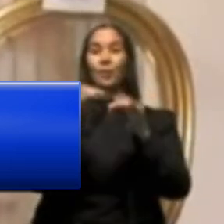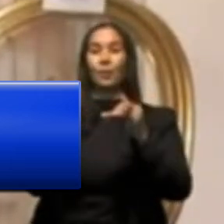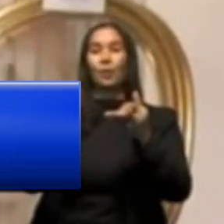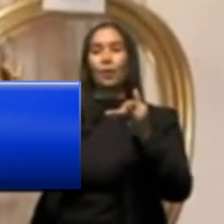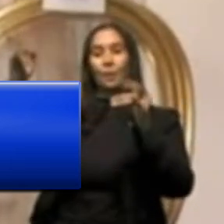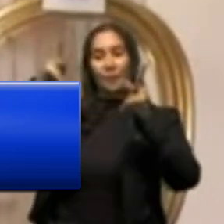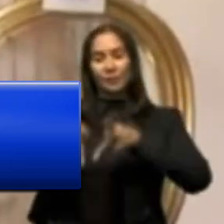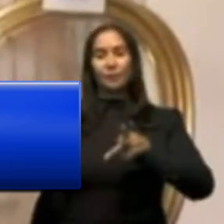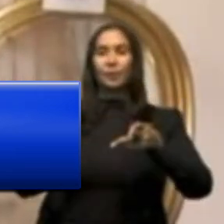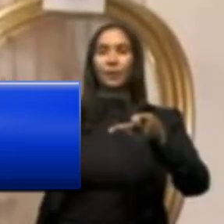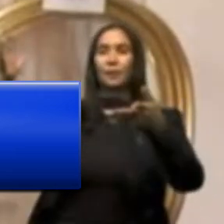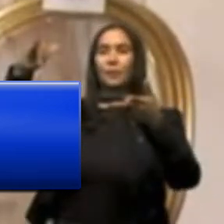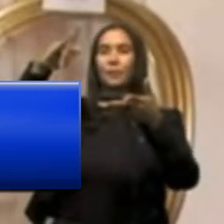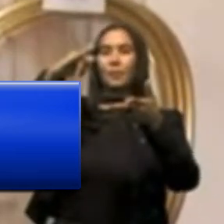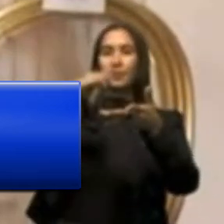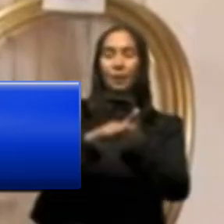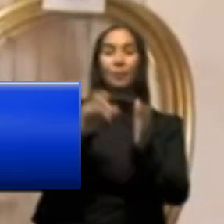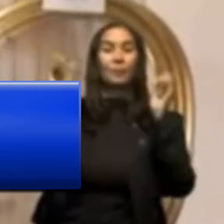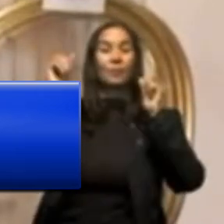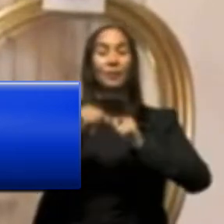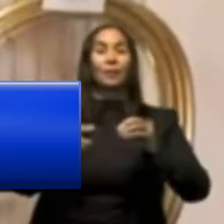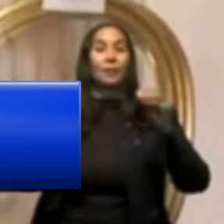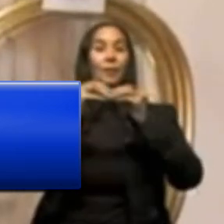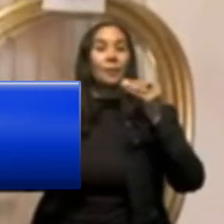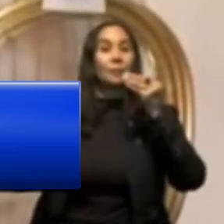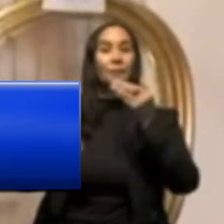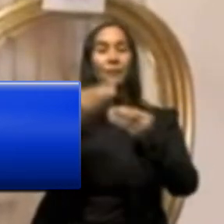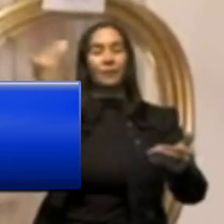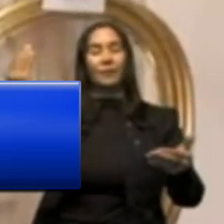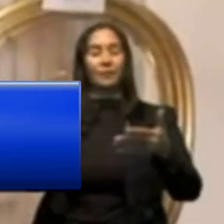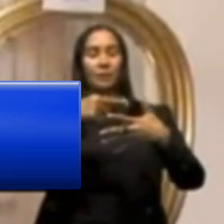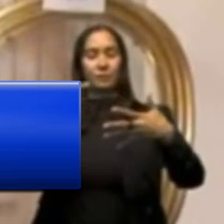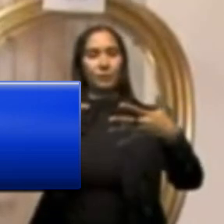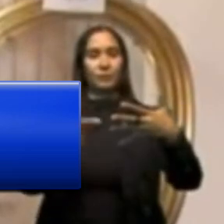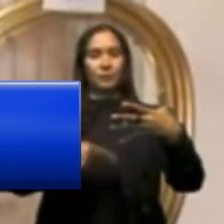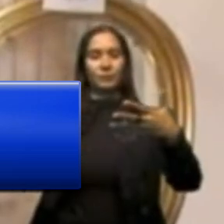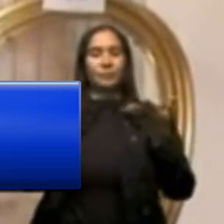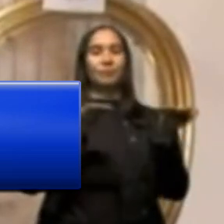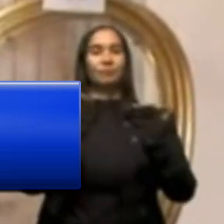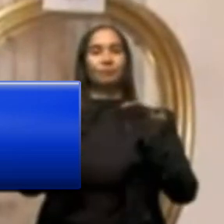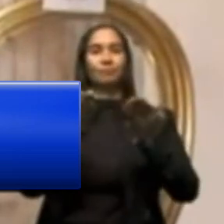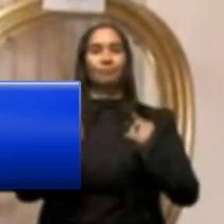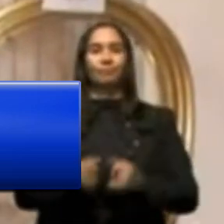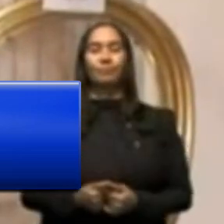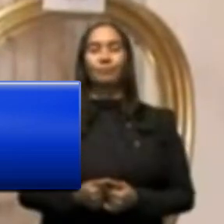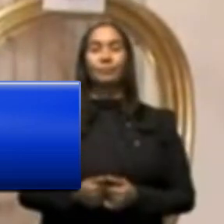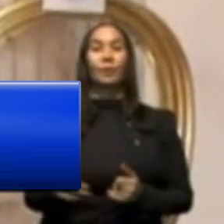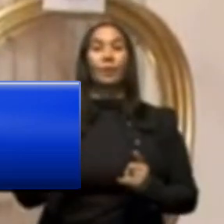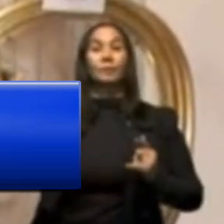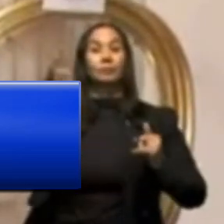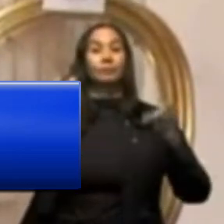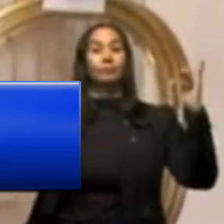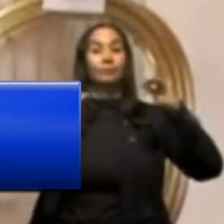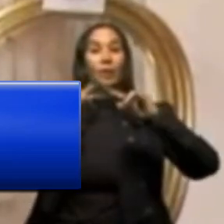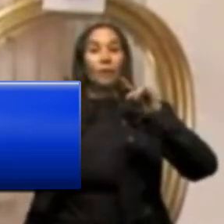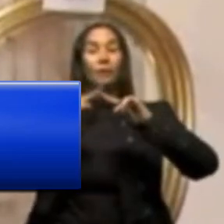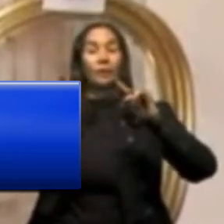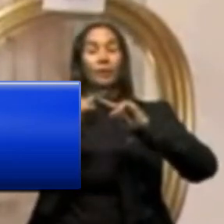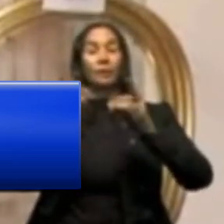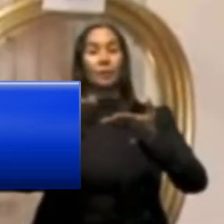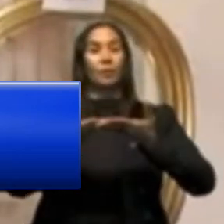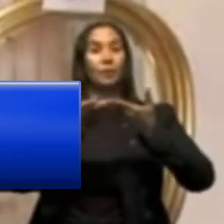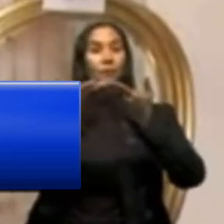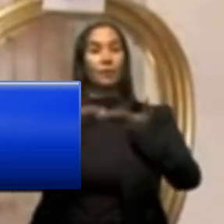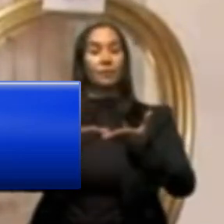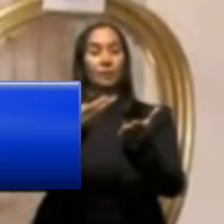viajeros y transportistas tendrán acceso a una amplia gama de opciones de servicio las aerolíneas podrán ofrecer